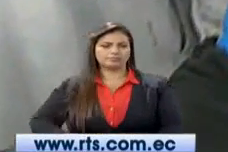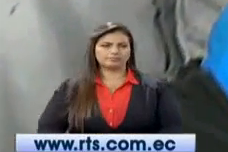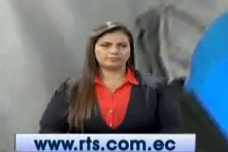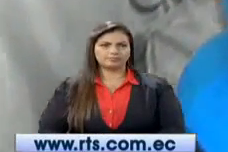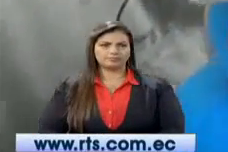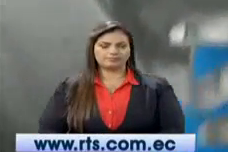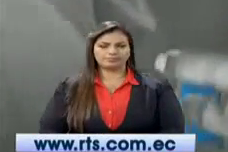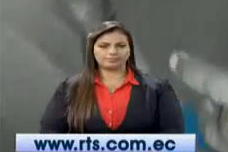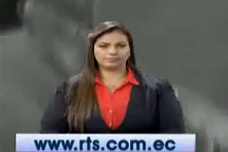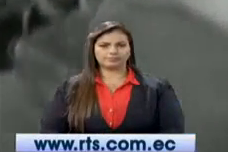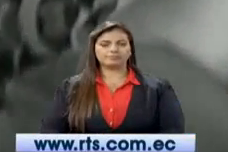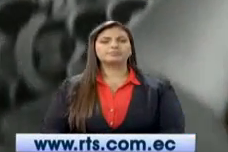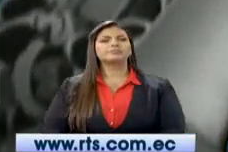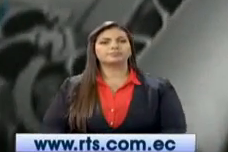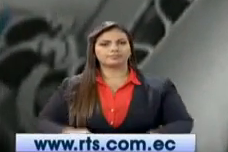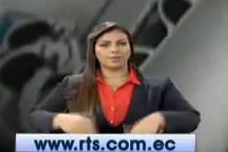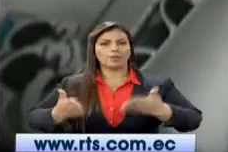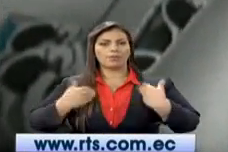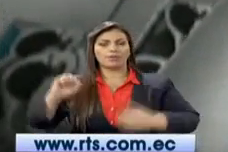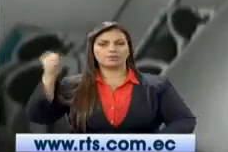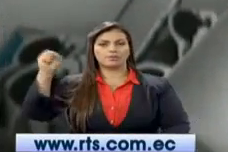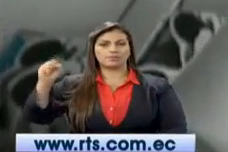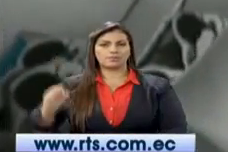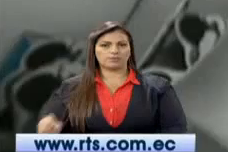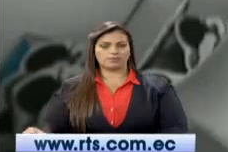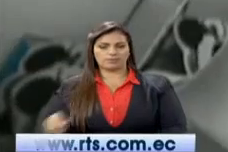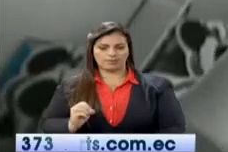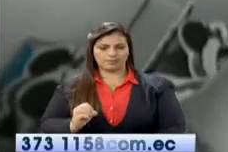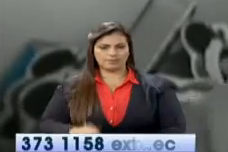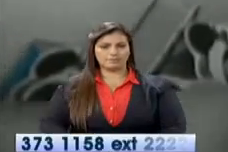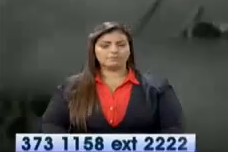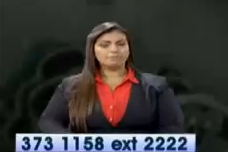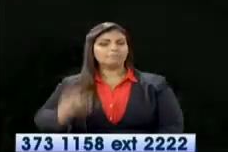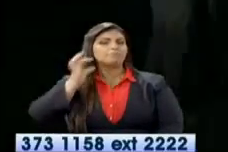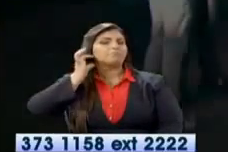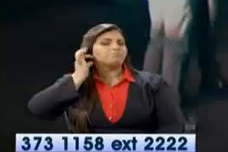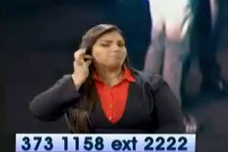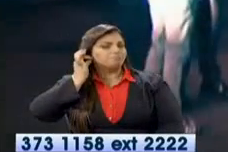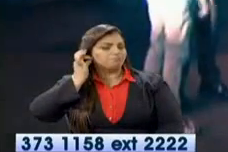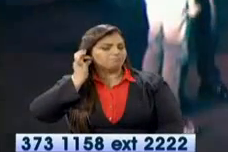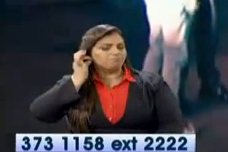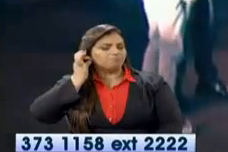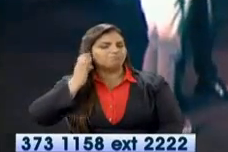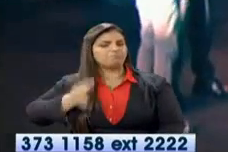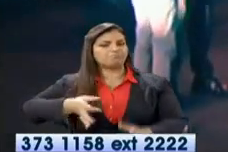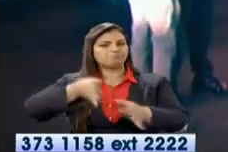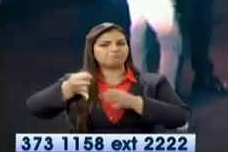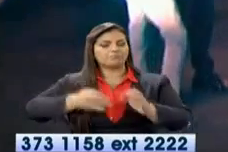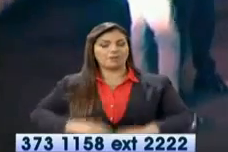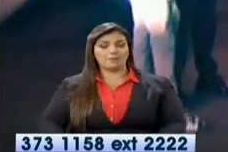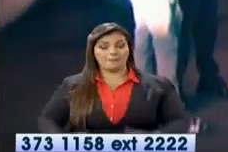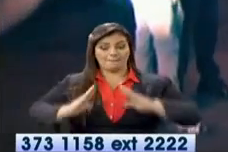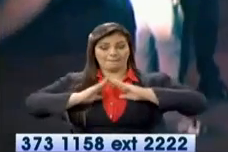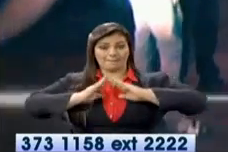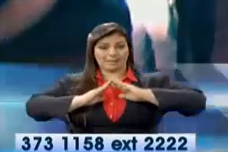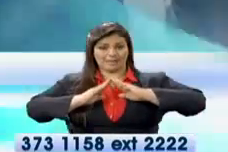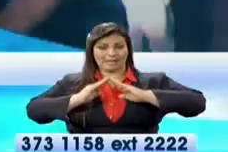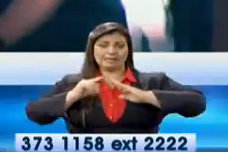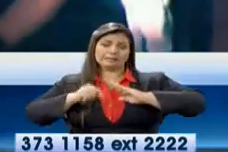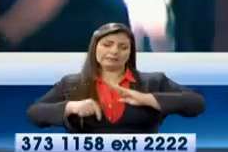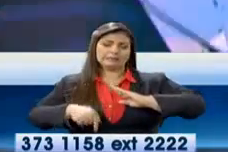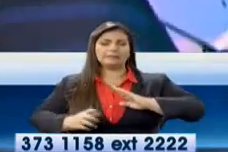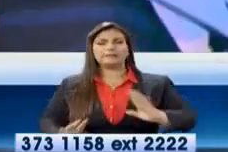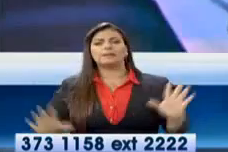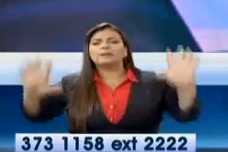Alrededor de las 8 de la noche recibió la visita por parte de su nieto junto a su joven esposa. En medio de las